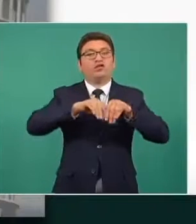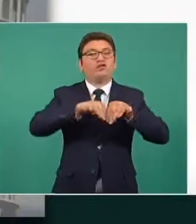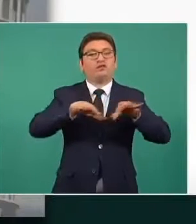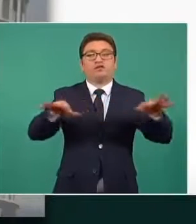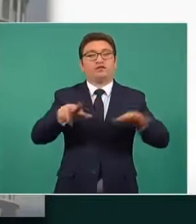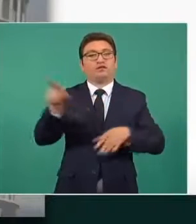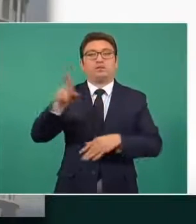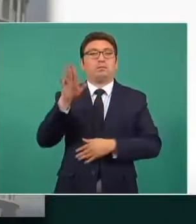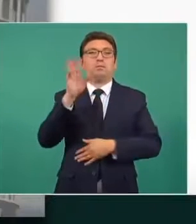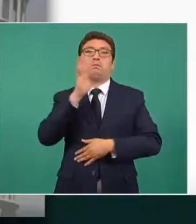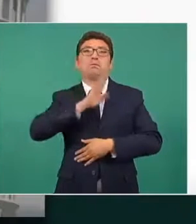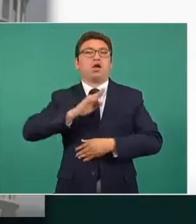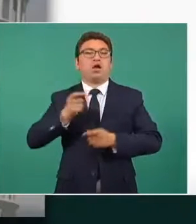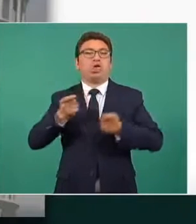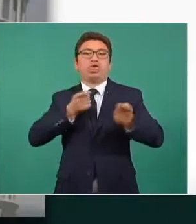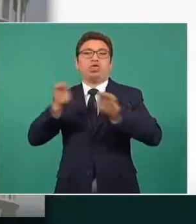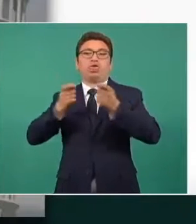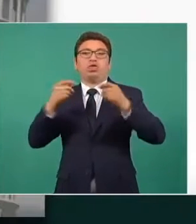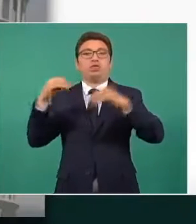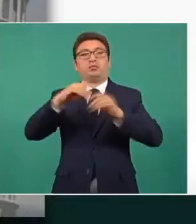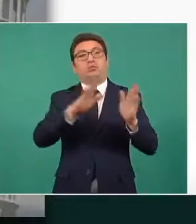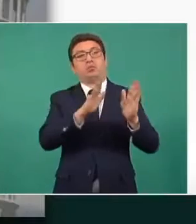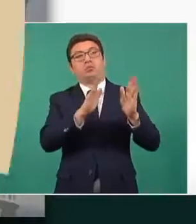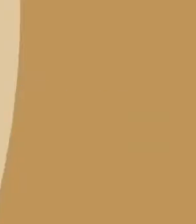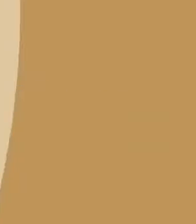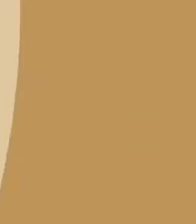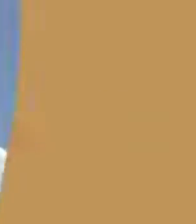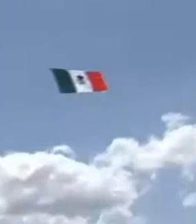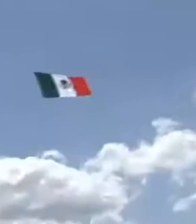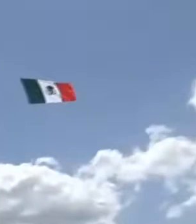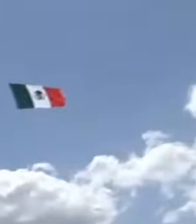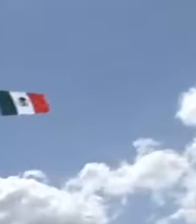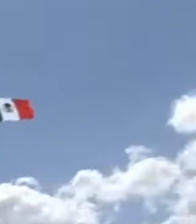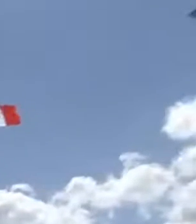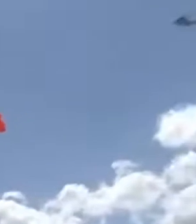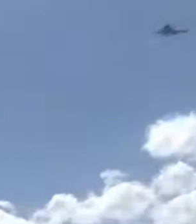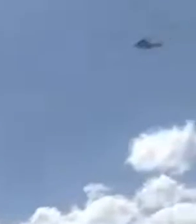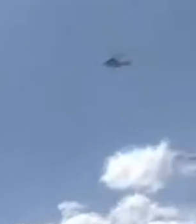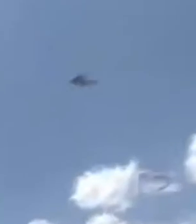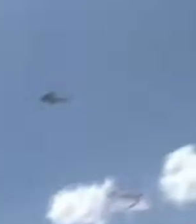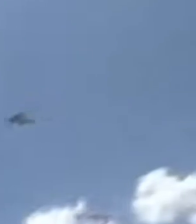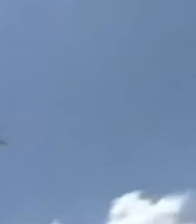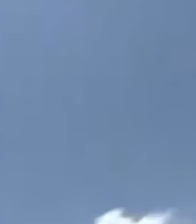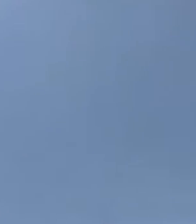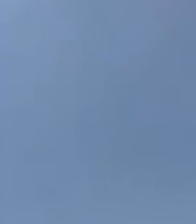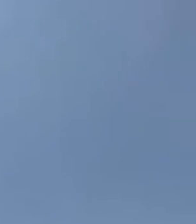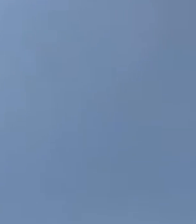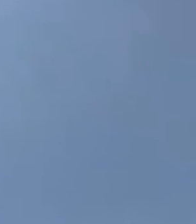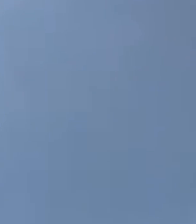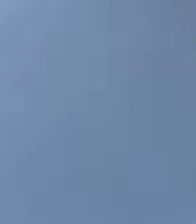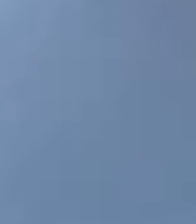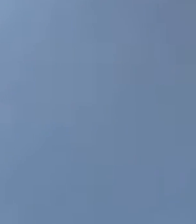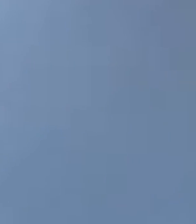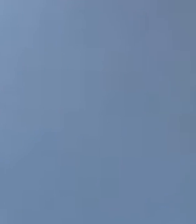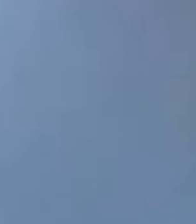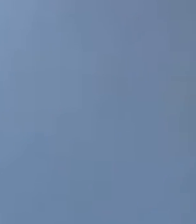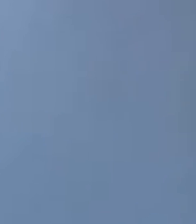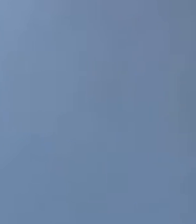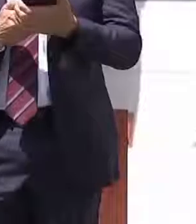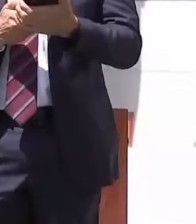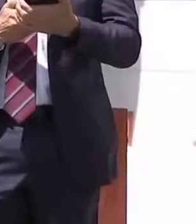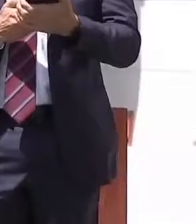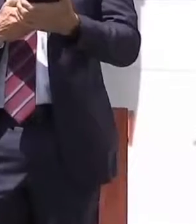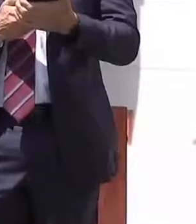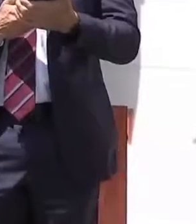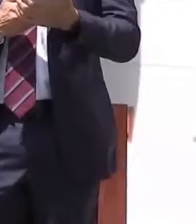están manipuladas para aparentar la inclinación. El presidente López Obrador dio inauguración a la Feria